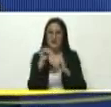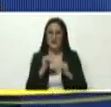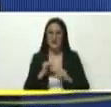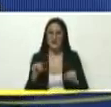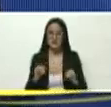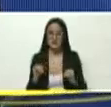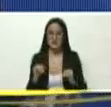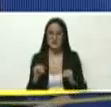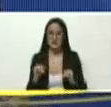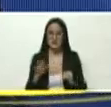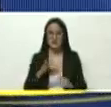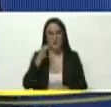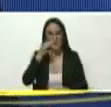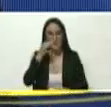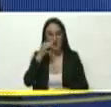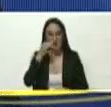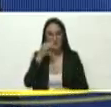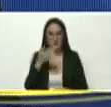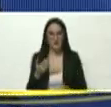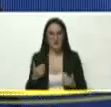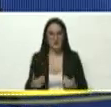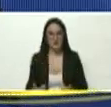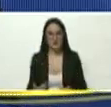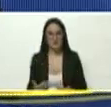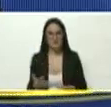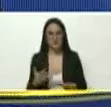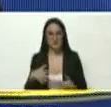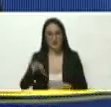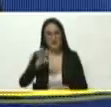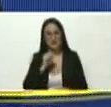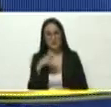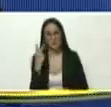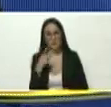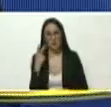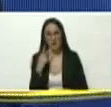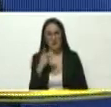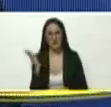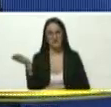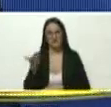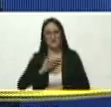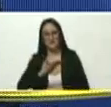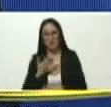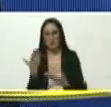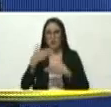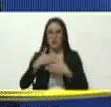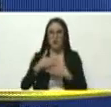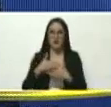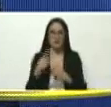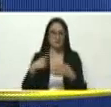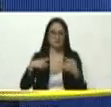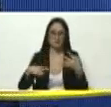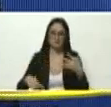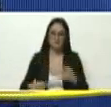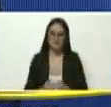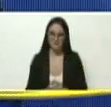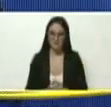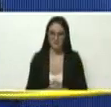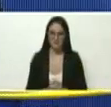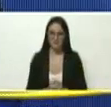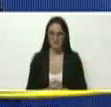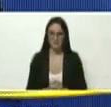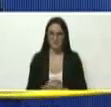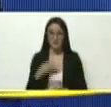nuestra humanidad, pretender entender políticas de sanciones, bloqueos, etcétera.